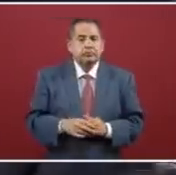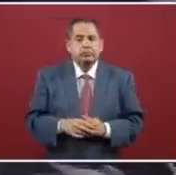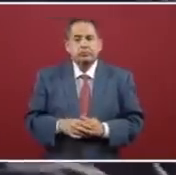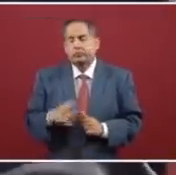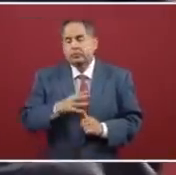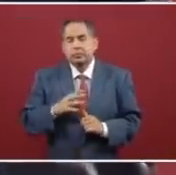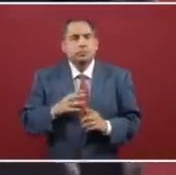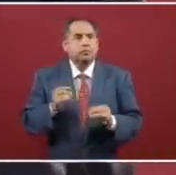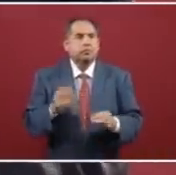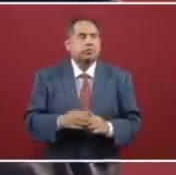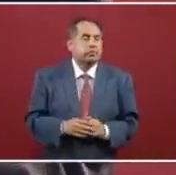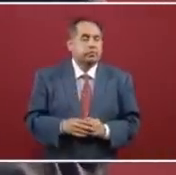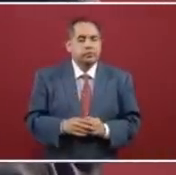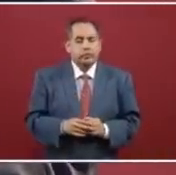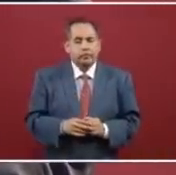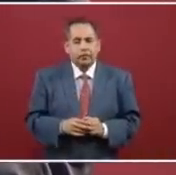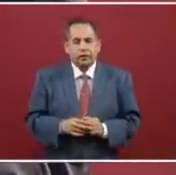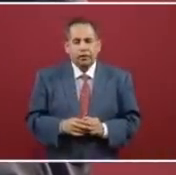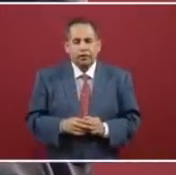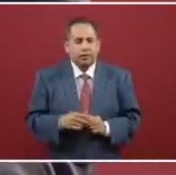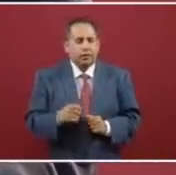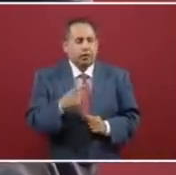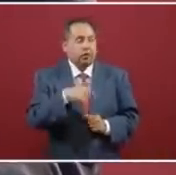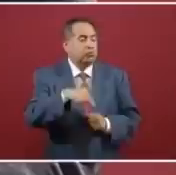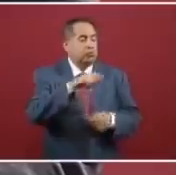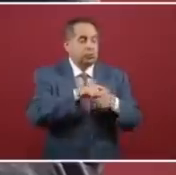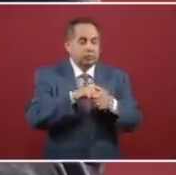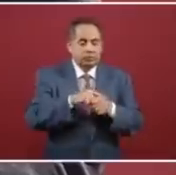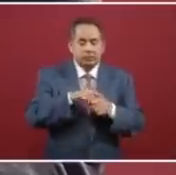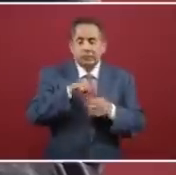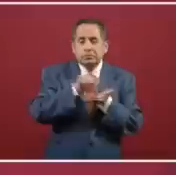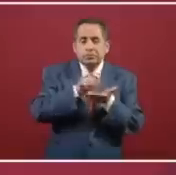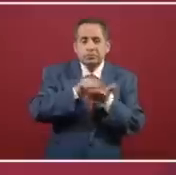ay muchos bots